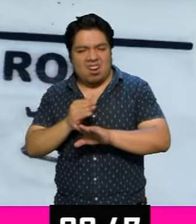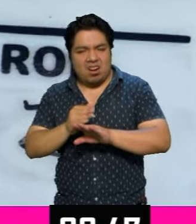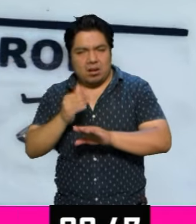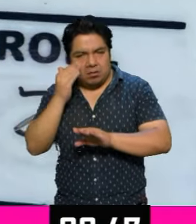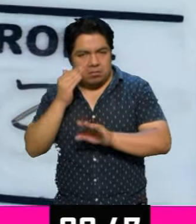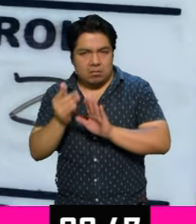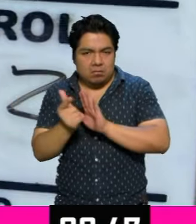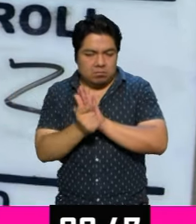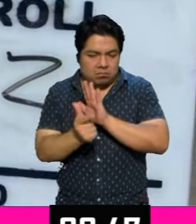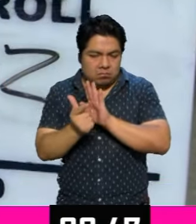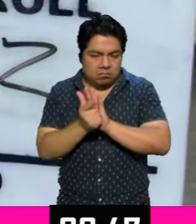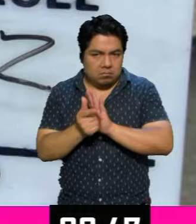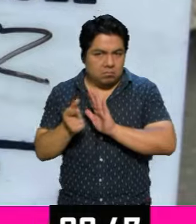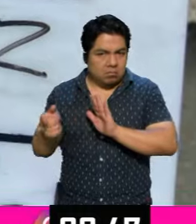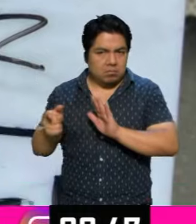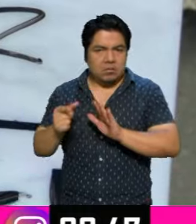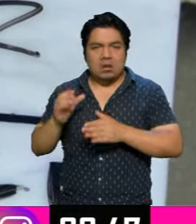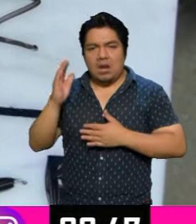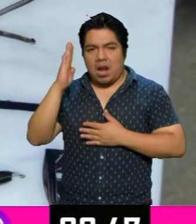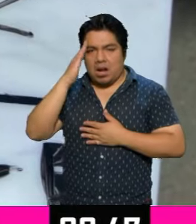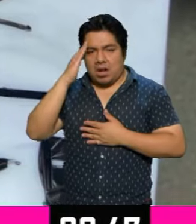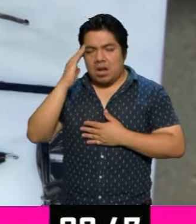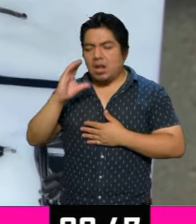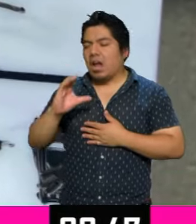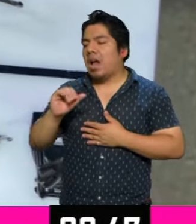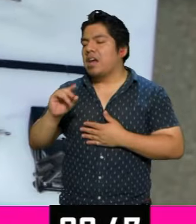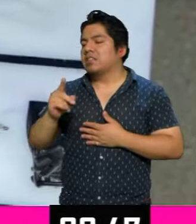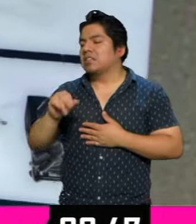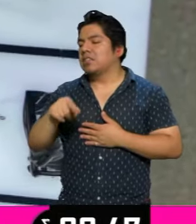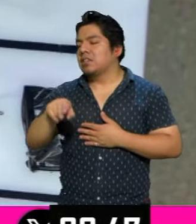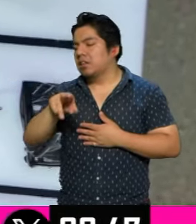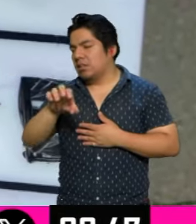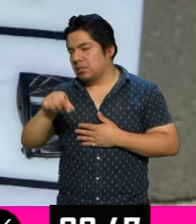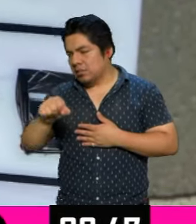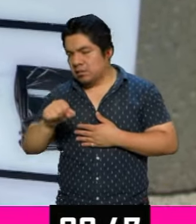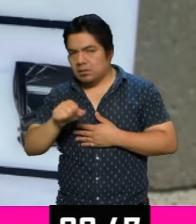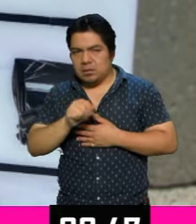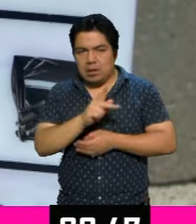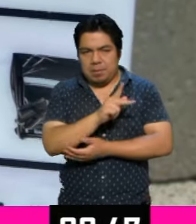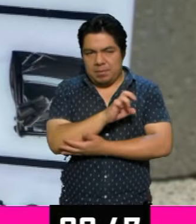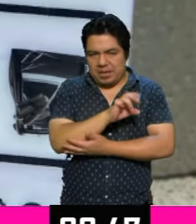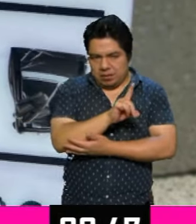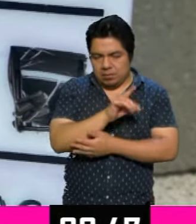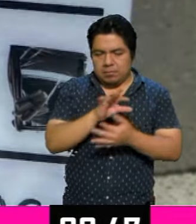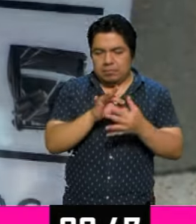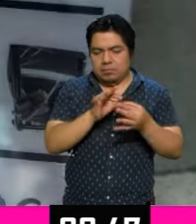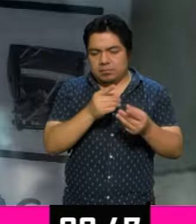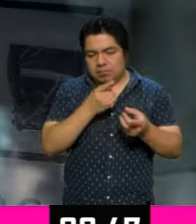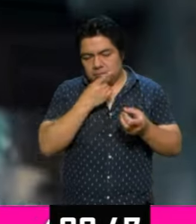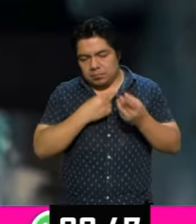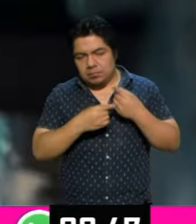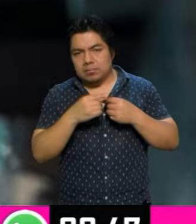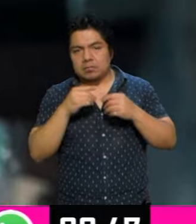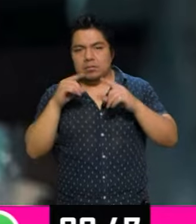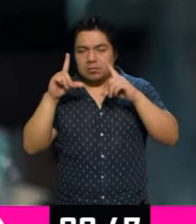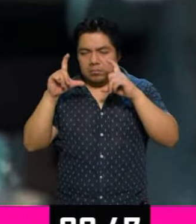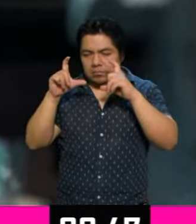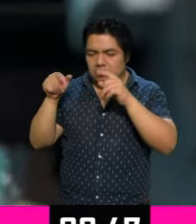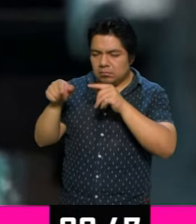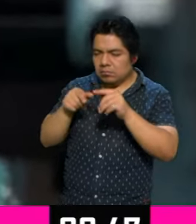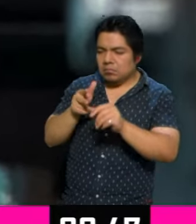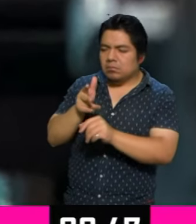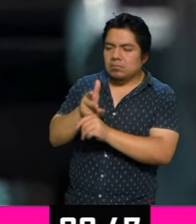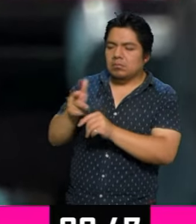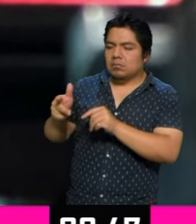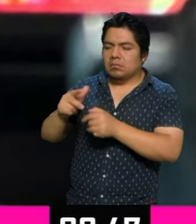las leyes ahí, son quienes mandan y son los caciques. Me contaba Pedro Valtierra que cuando llegaron todos los fotógrafos hicieron como